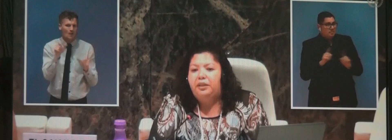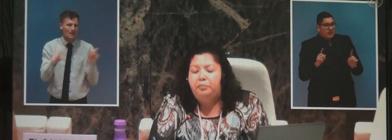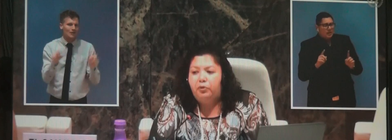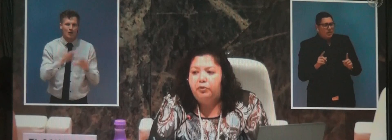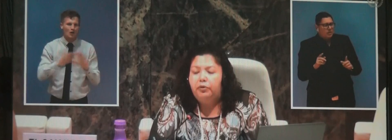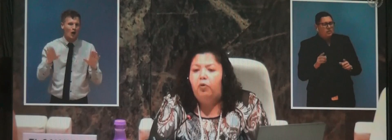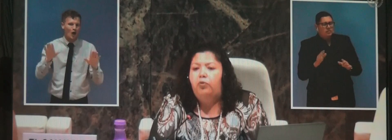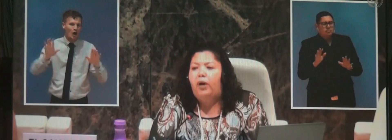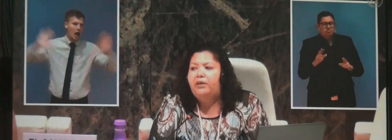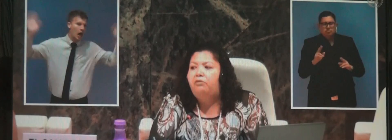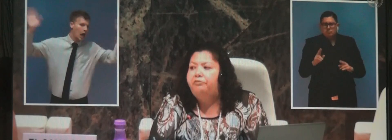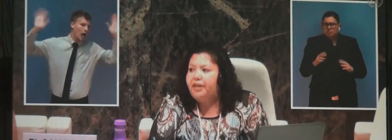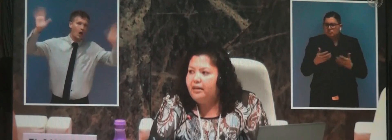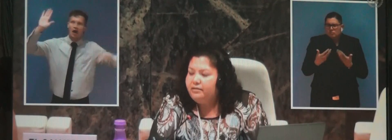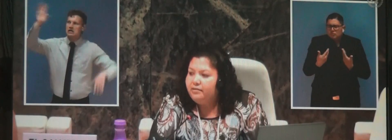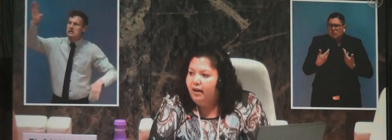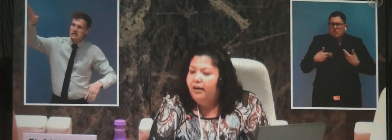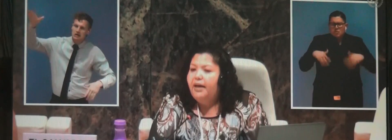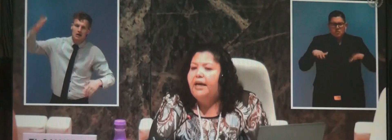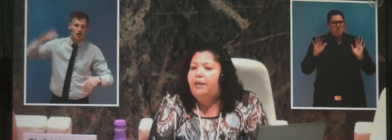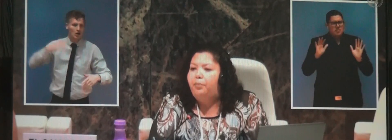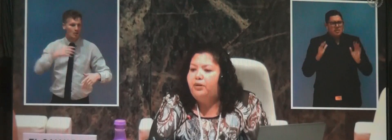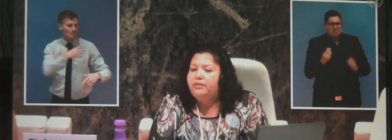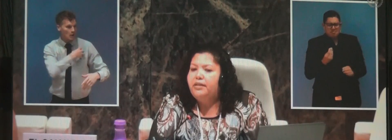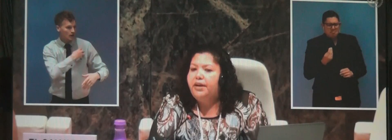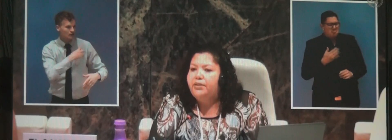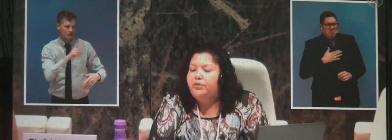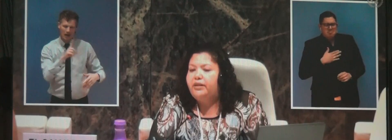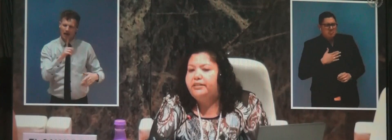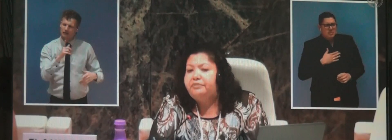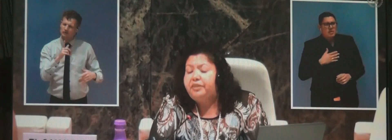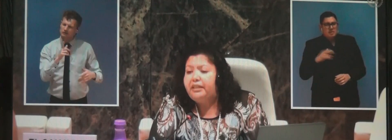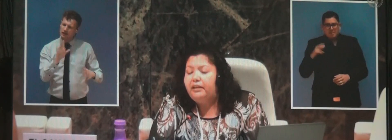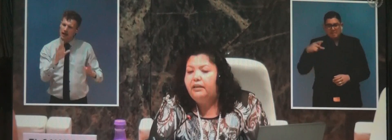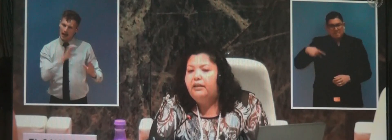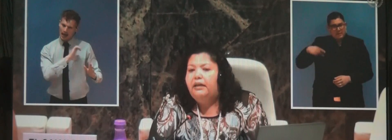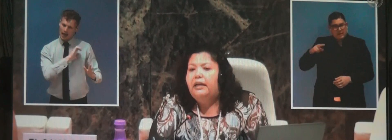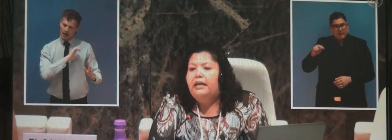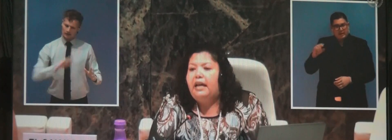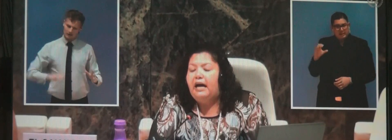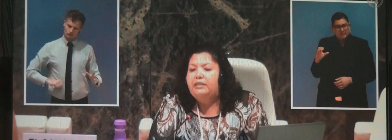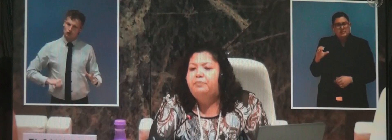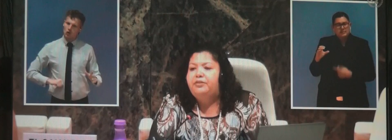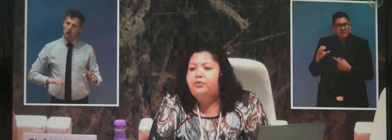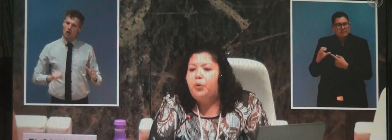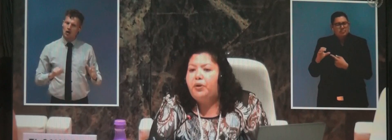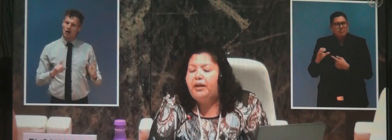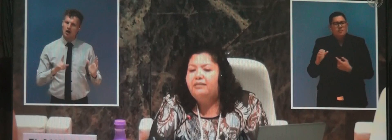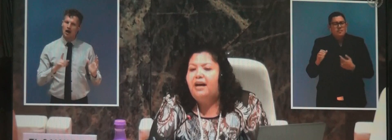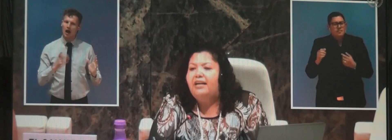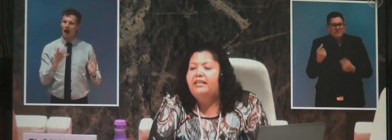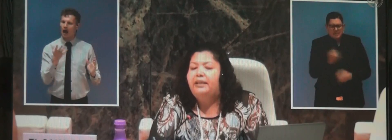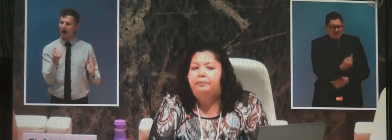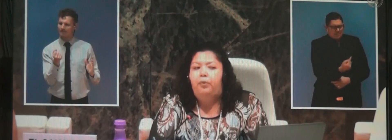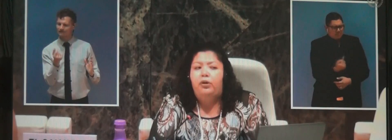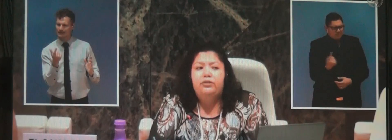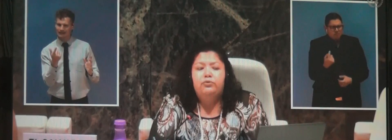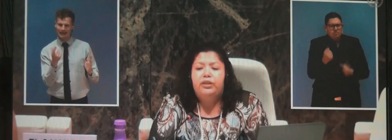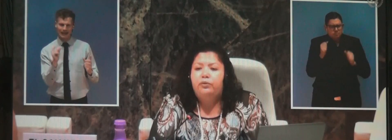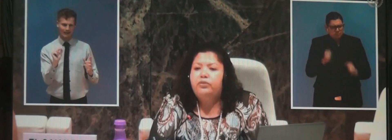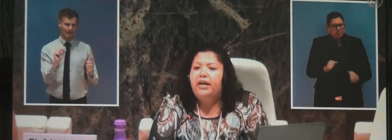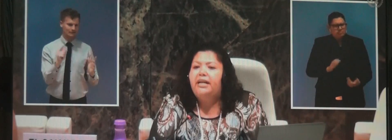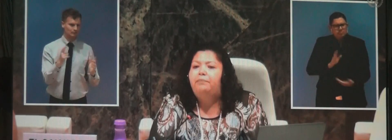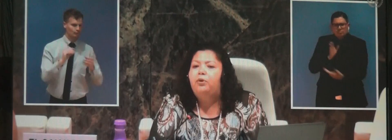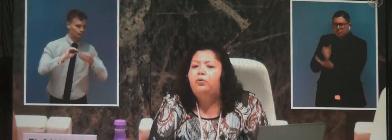hay temor o no hay confianza en la Policía Nacional Civil, las personas interponen